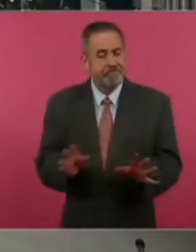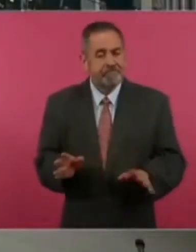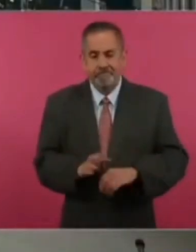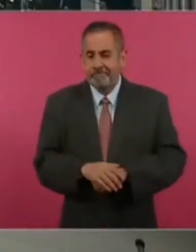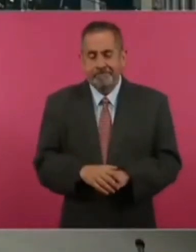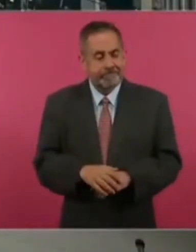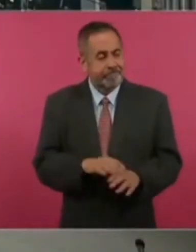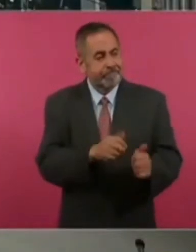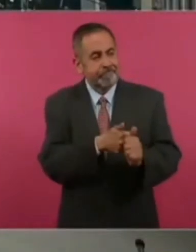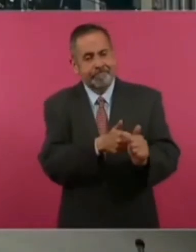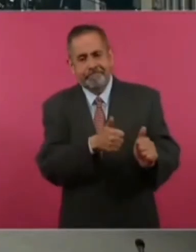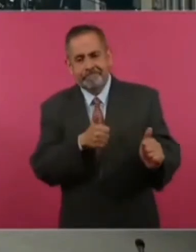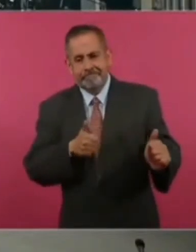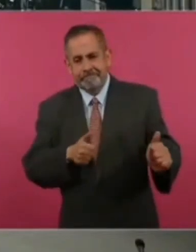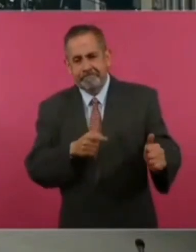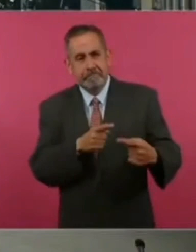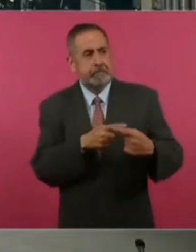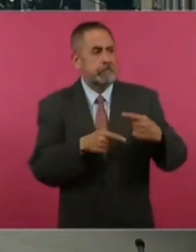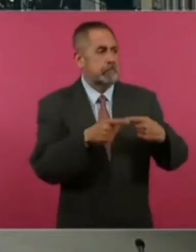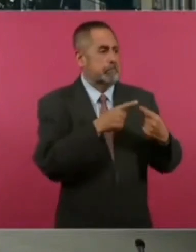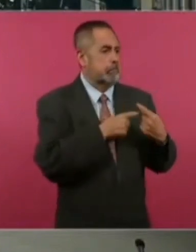muy retrógrada,